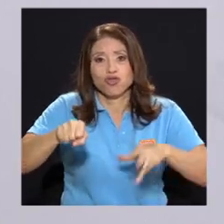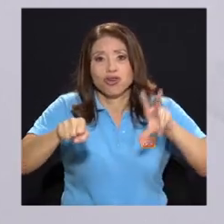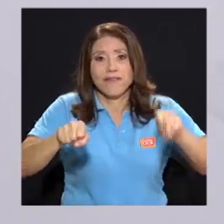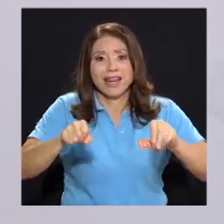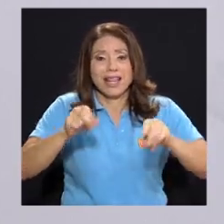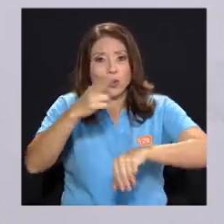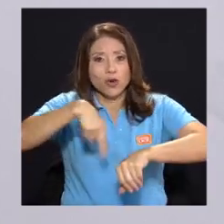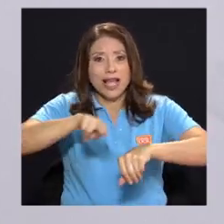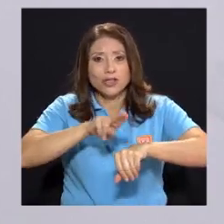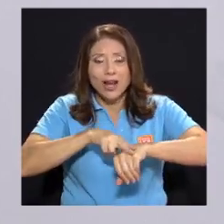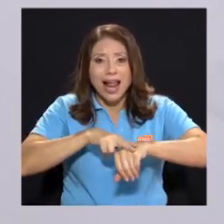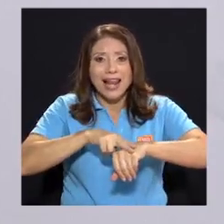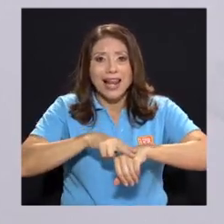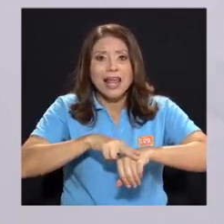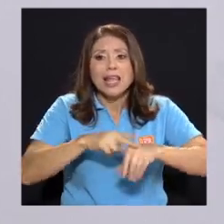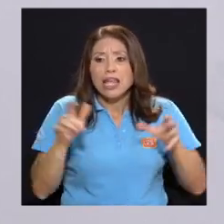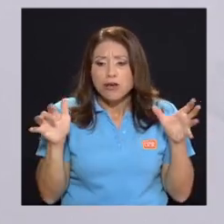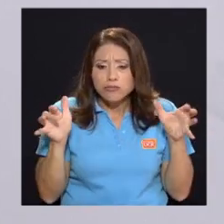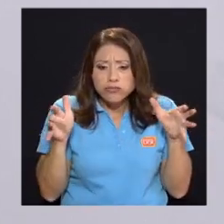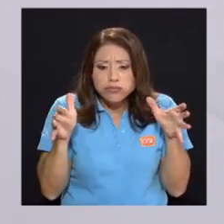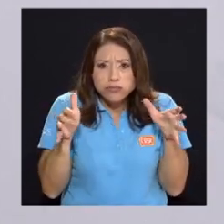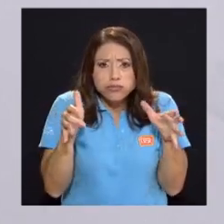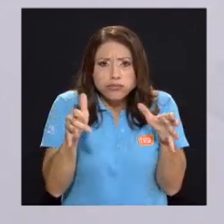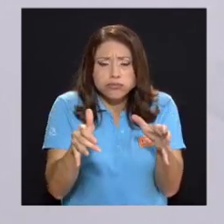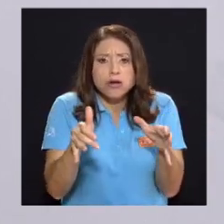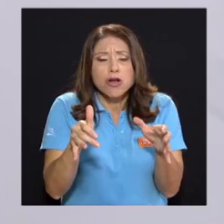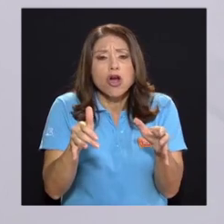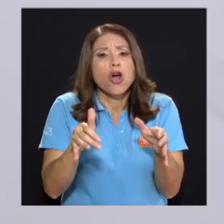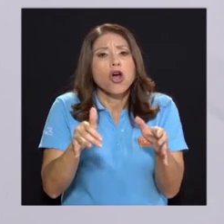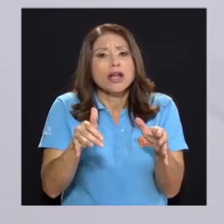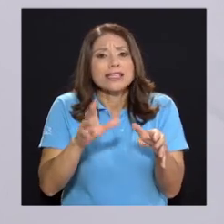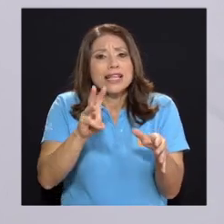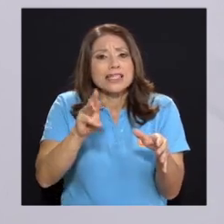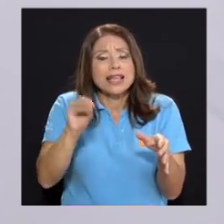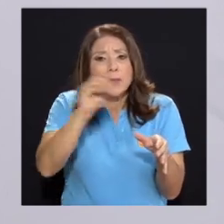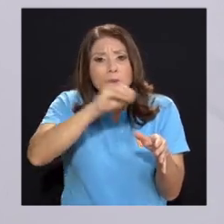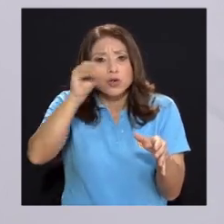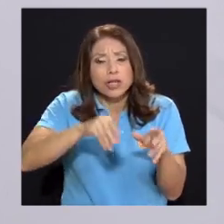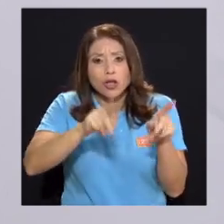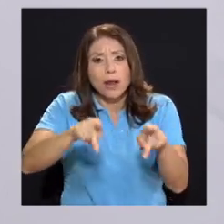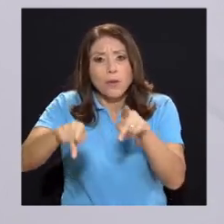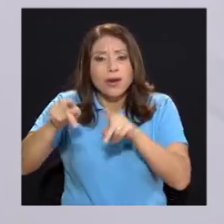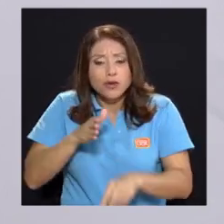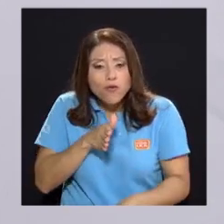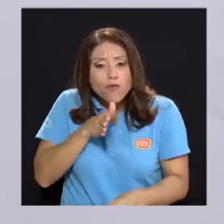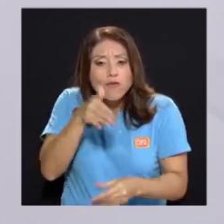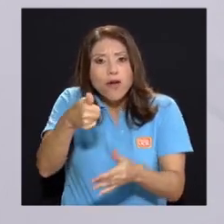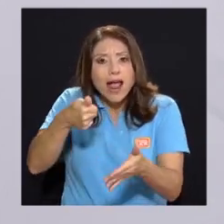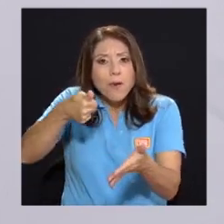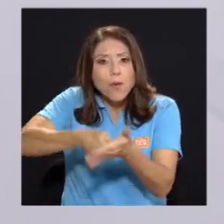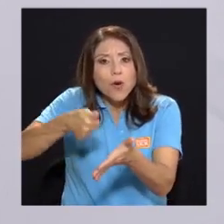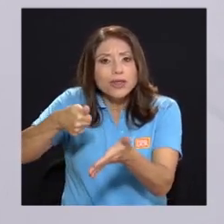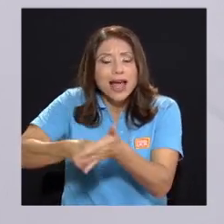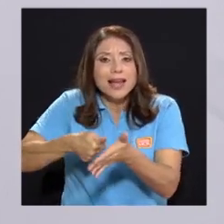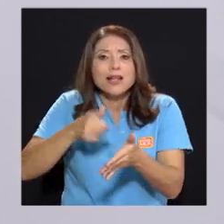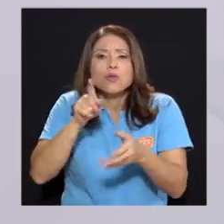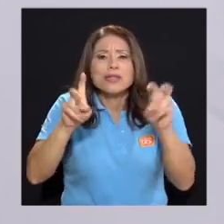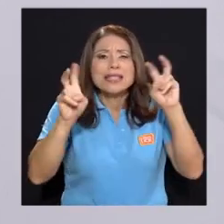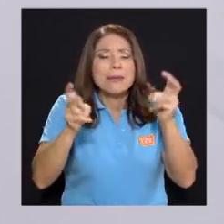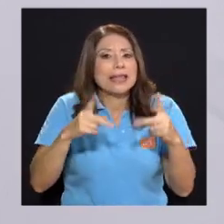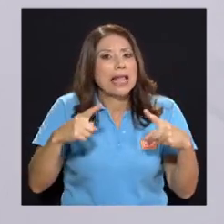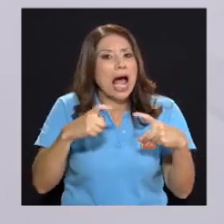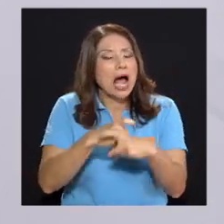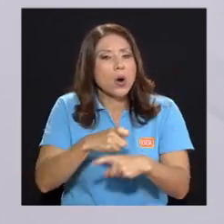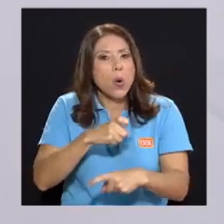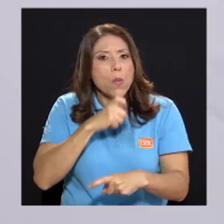al 60 por ciento de la población por un poquito más a votar sobre algo tan complejo con muchas